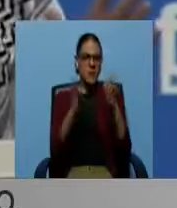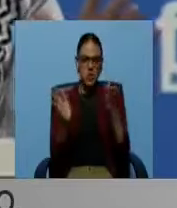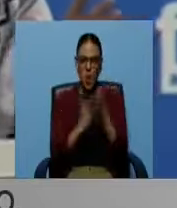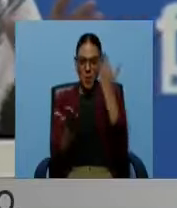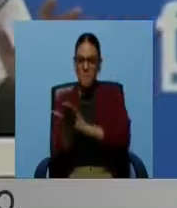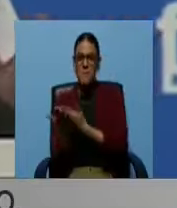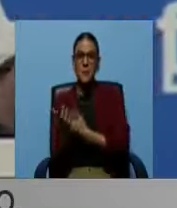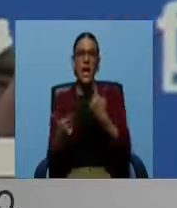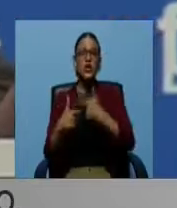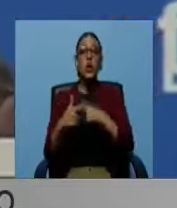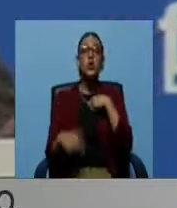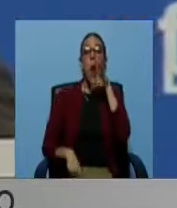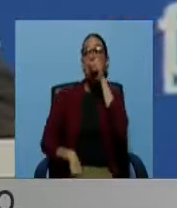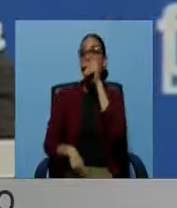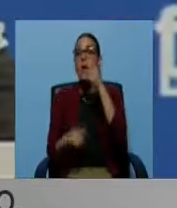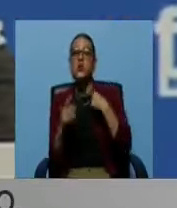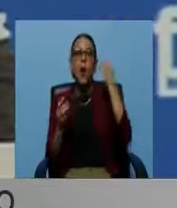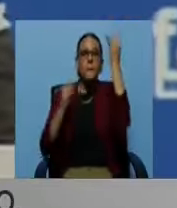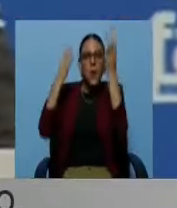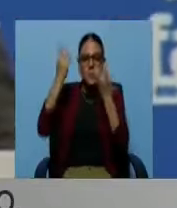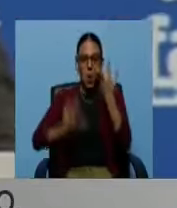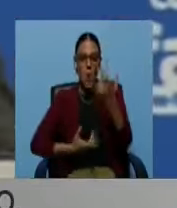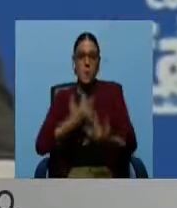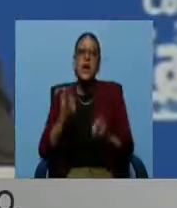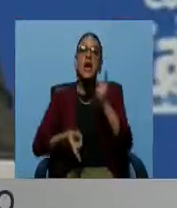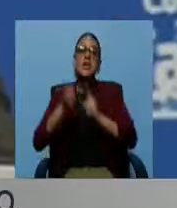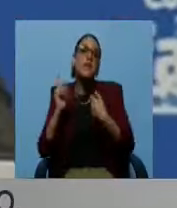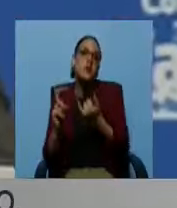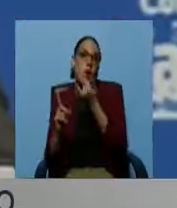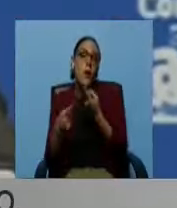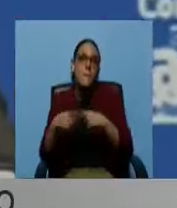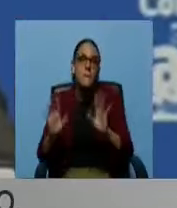entonces tiendo a improvisar y eso no siempre sale bien.